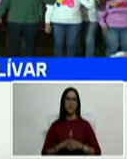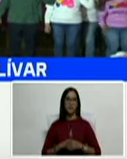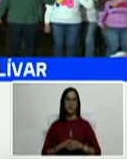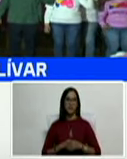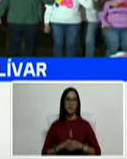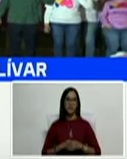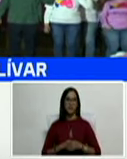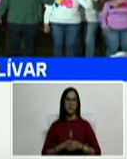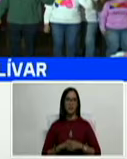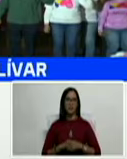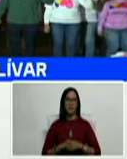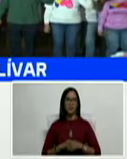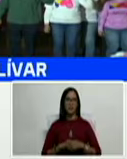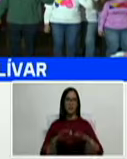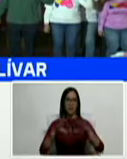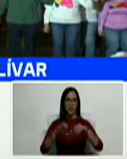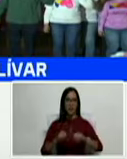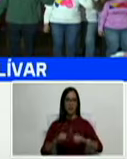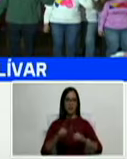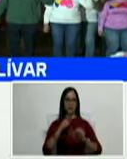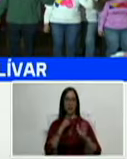la conquista definitiva